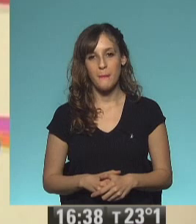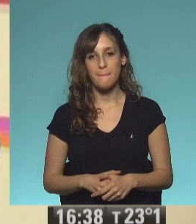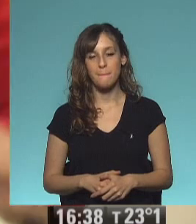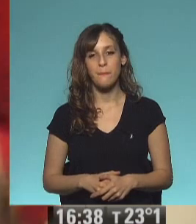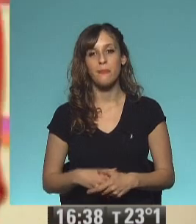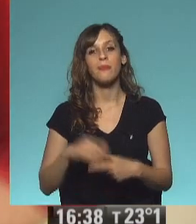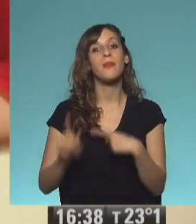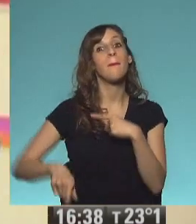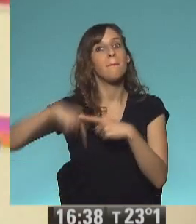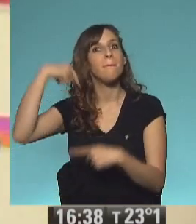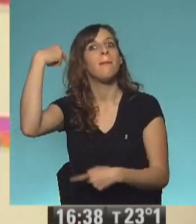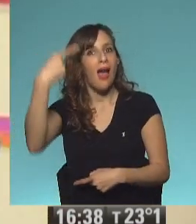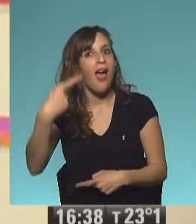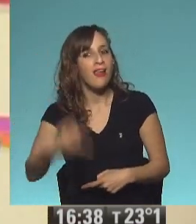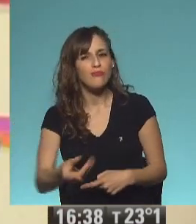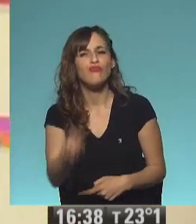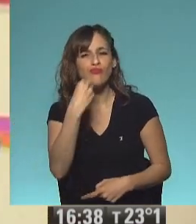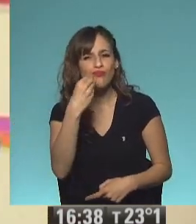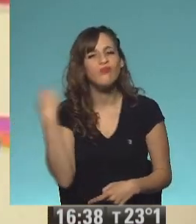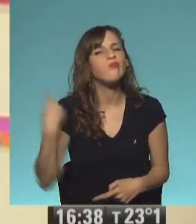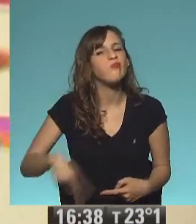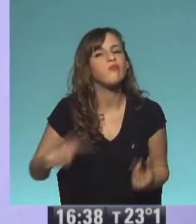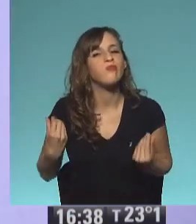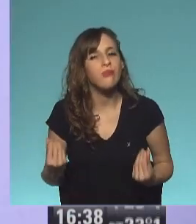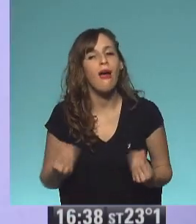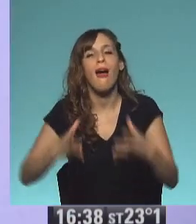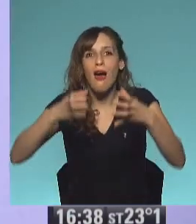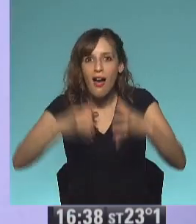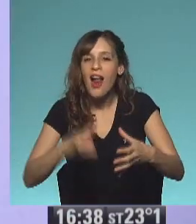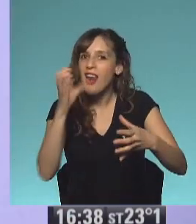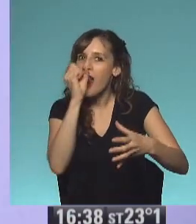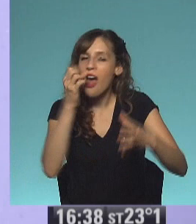mañana habrá acá palabras calabaza